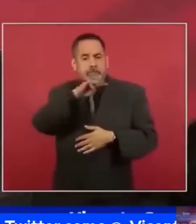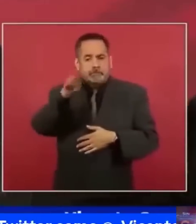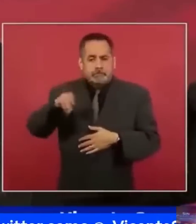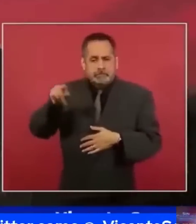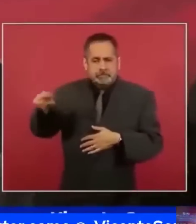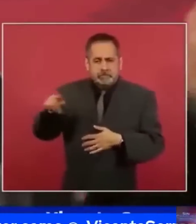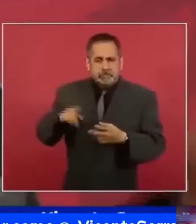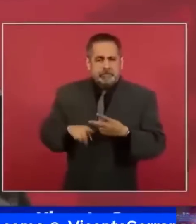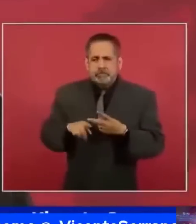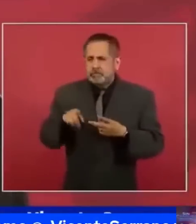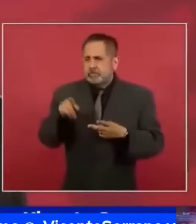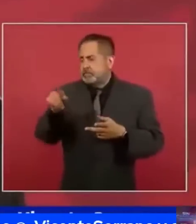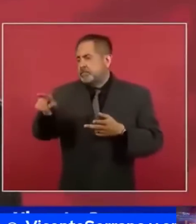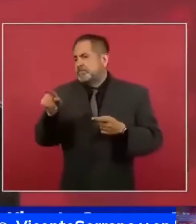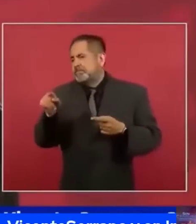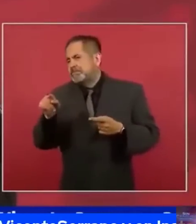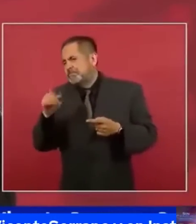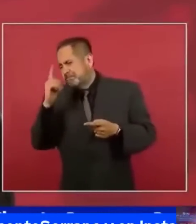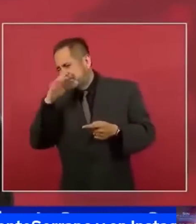infiernillo,